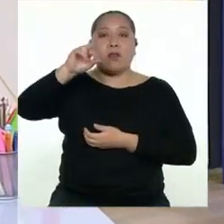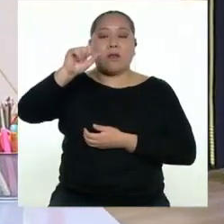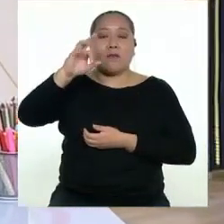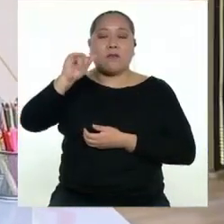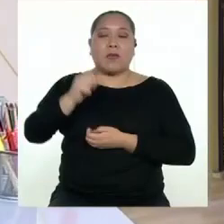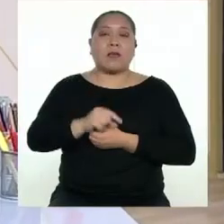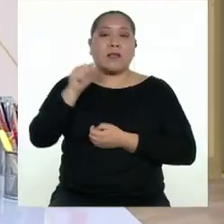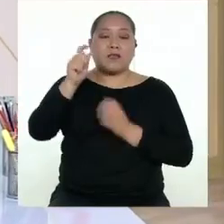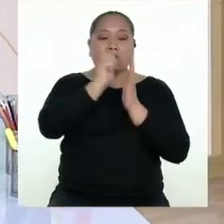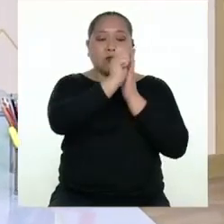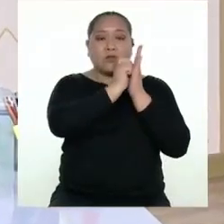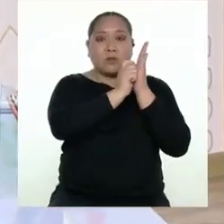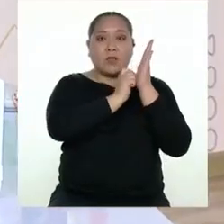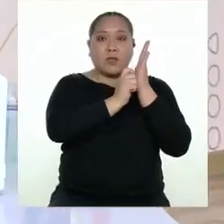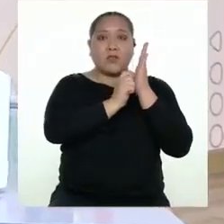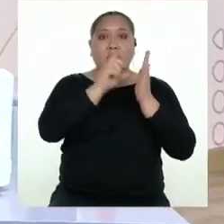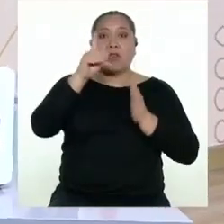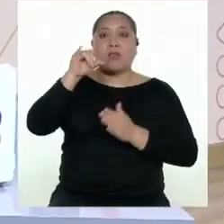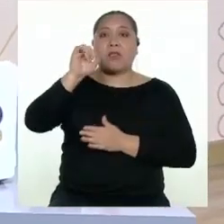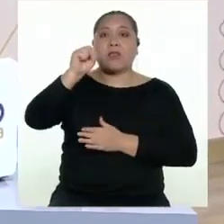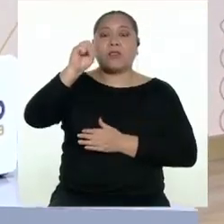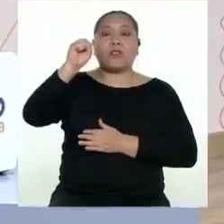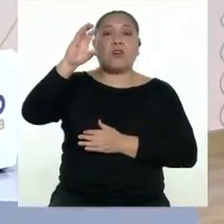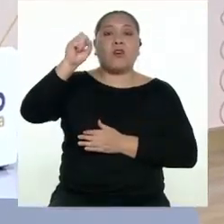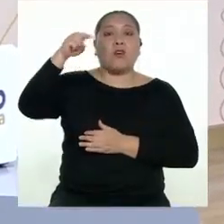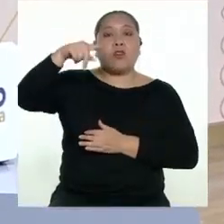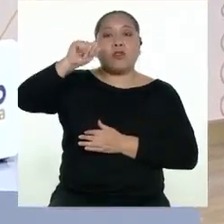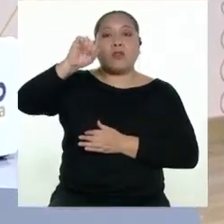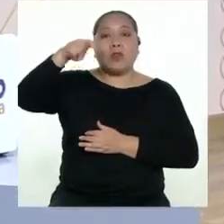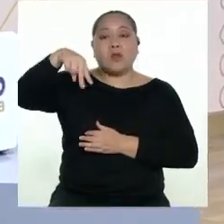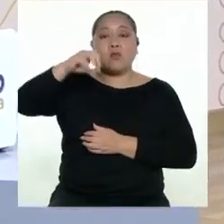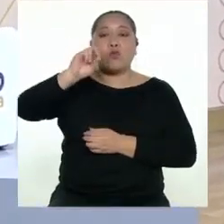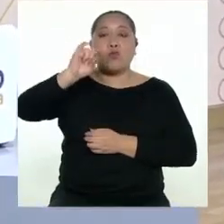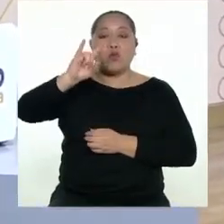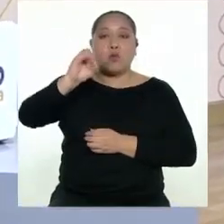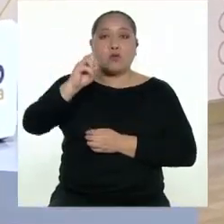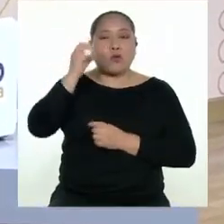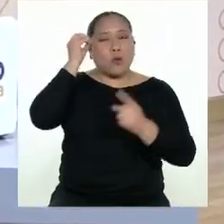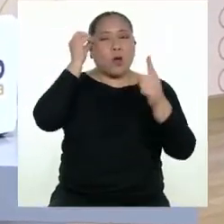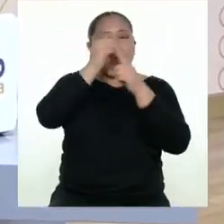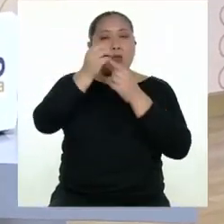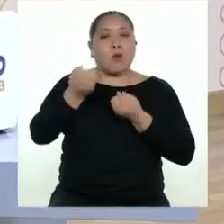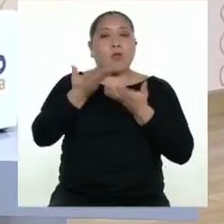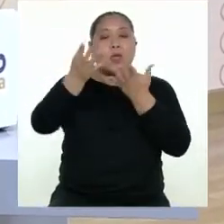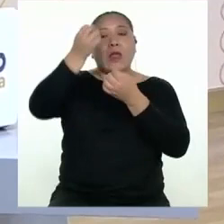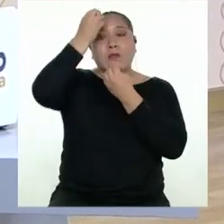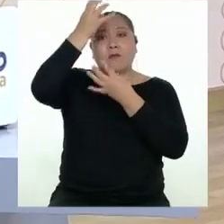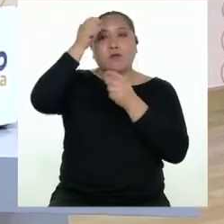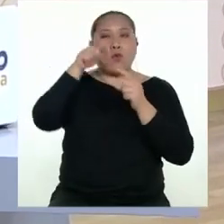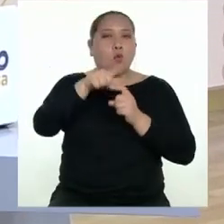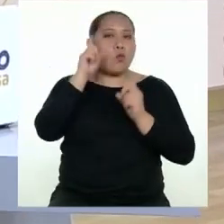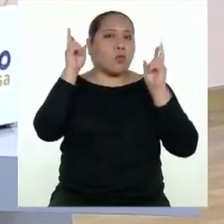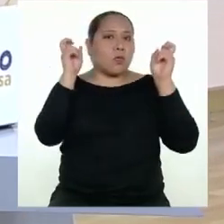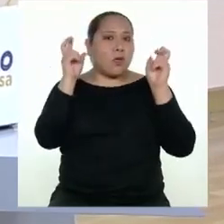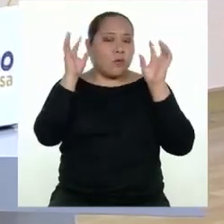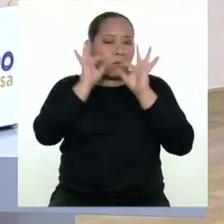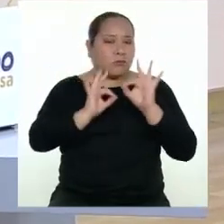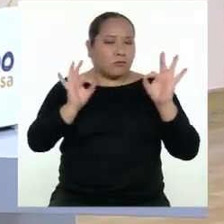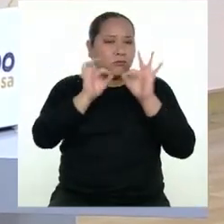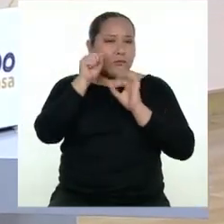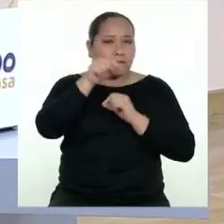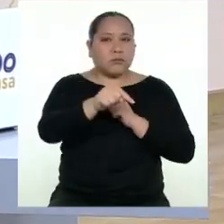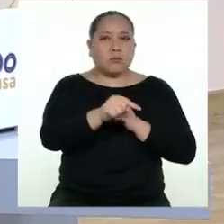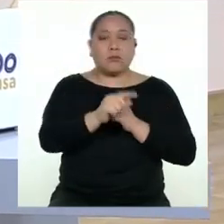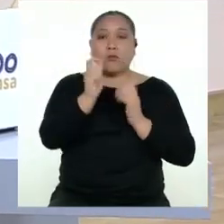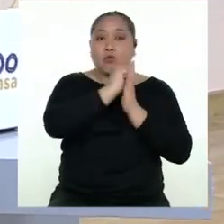Estos son textos discontinuos, cuyo propósito es informar o explicar algún tema particular, usando no solo